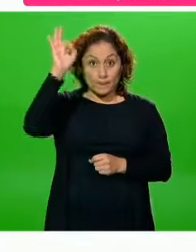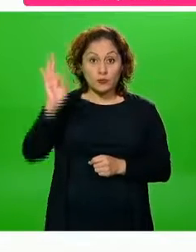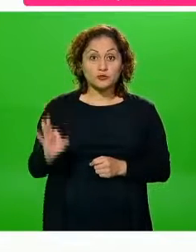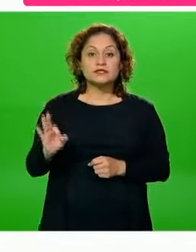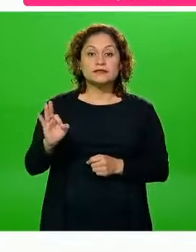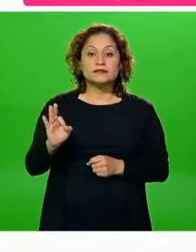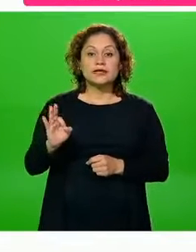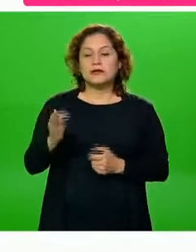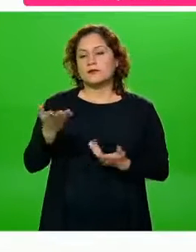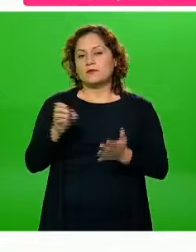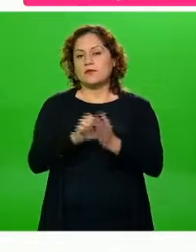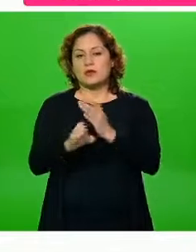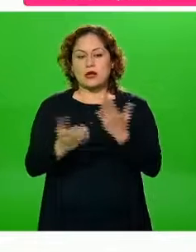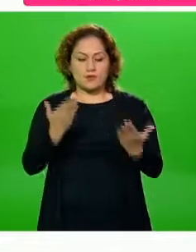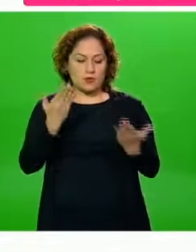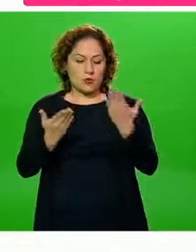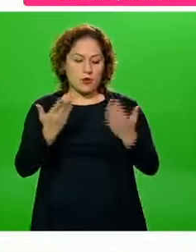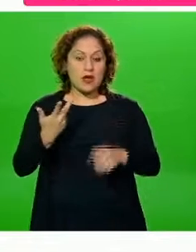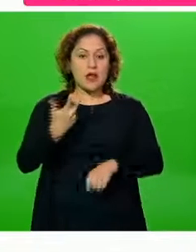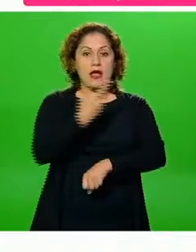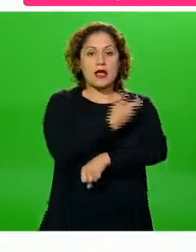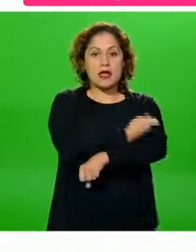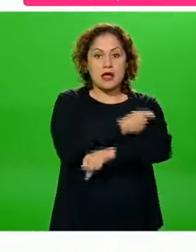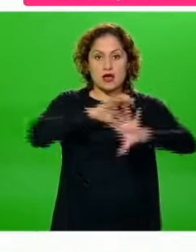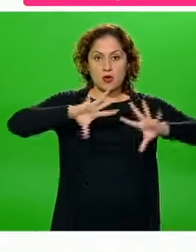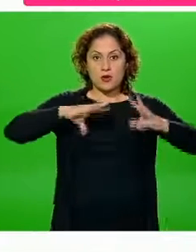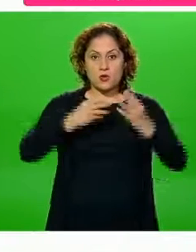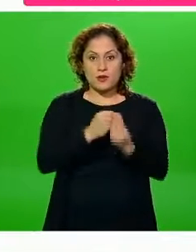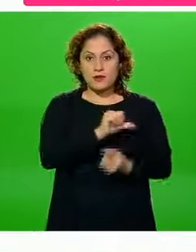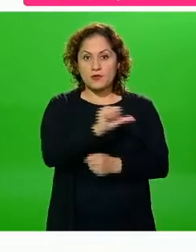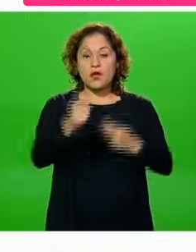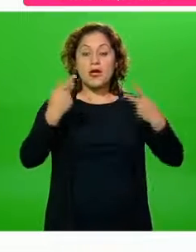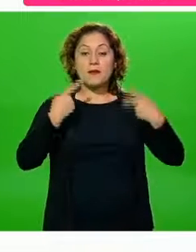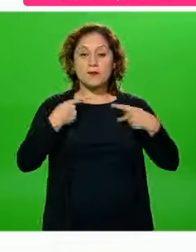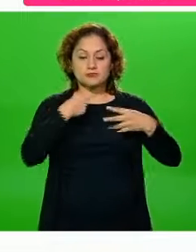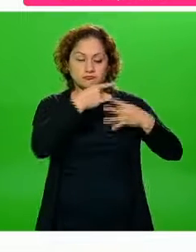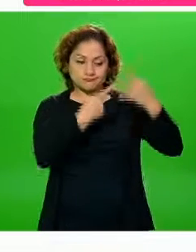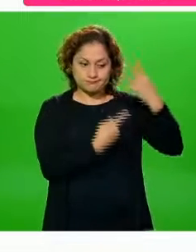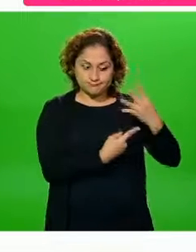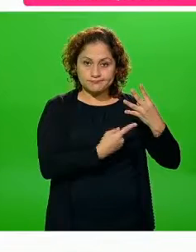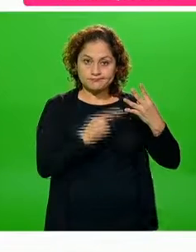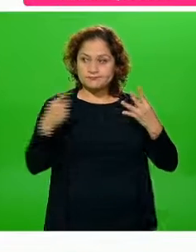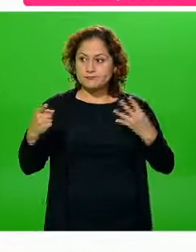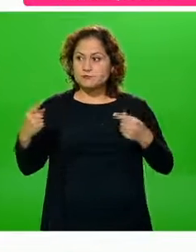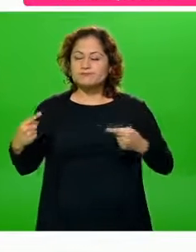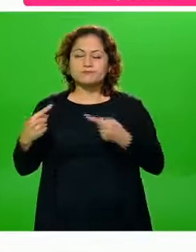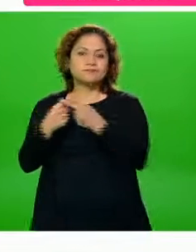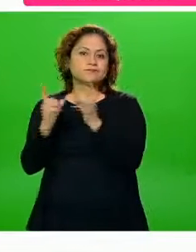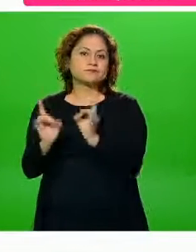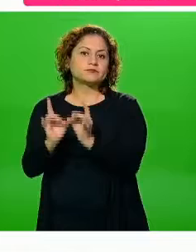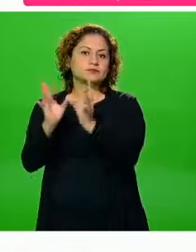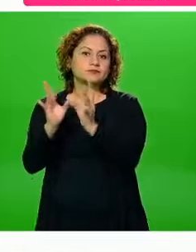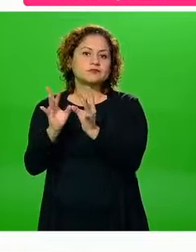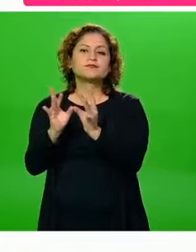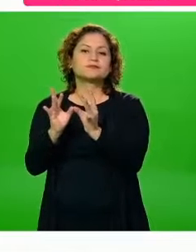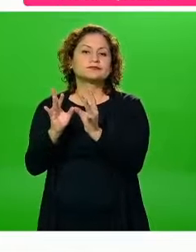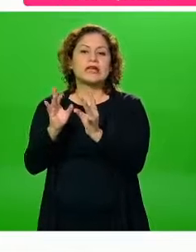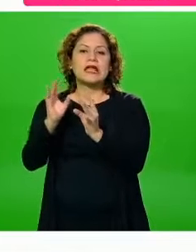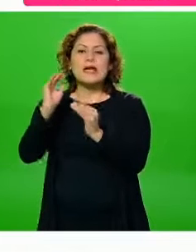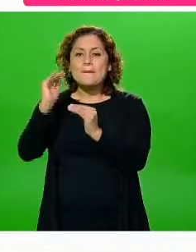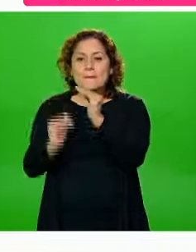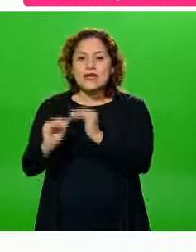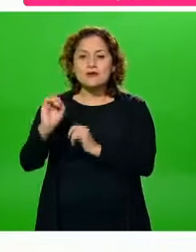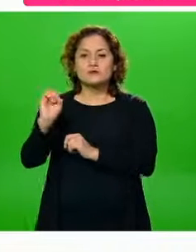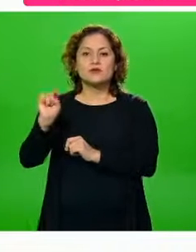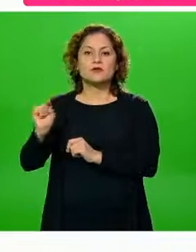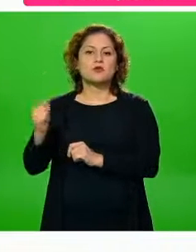dosis aplicadas de la ocurrencia de estos ESAVIS continúa siendo todavía menos del